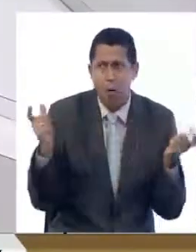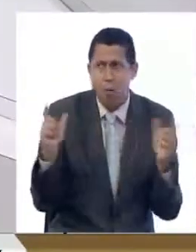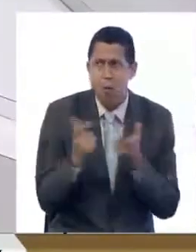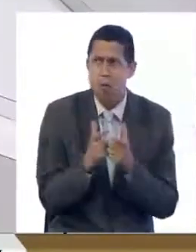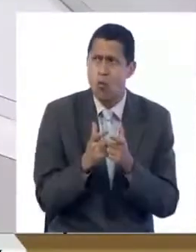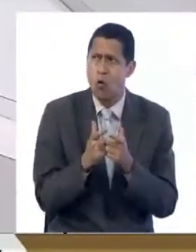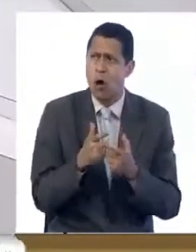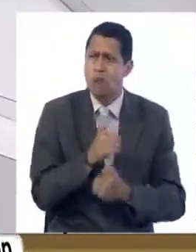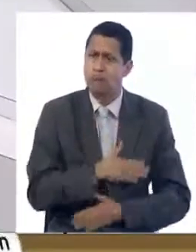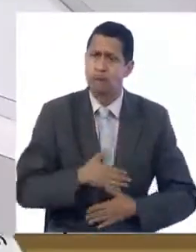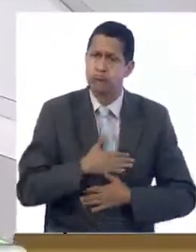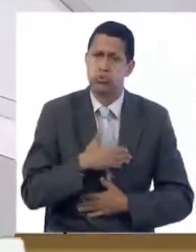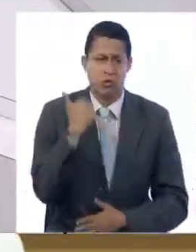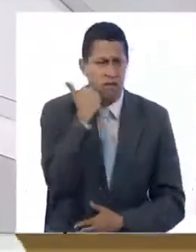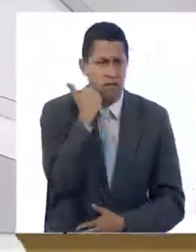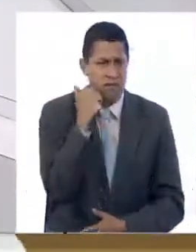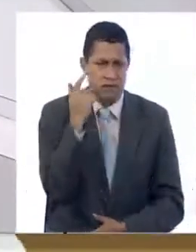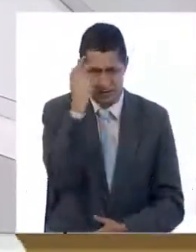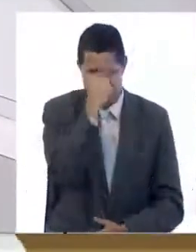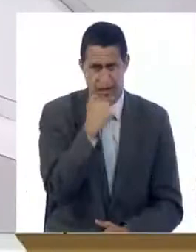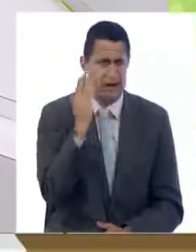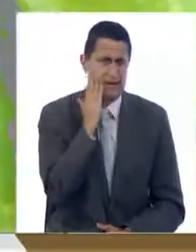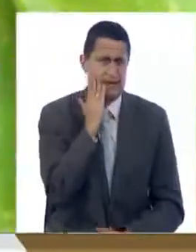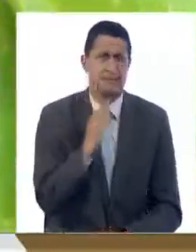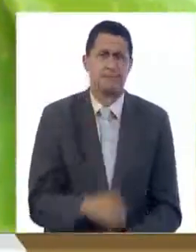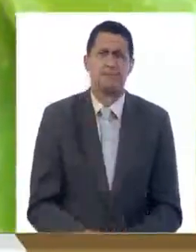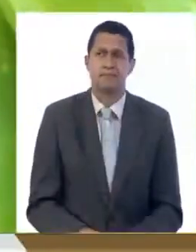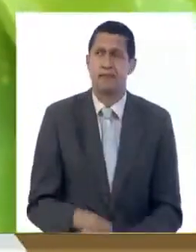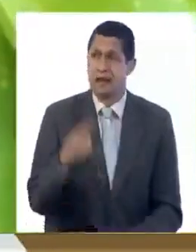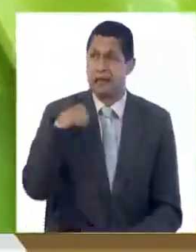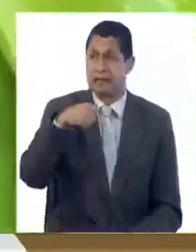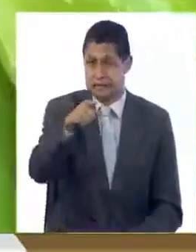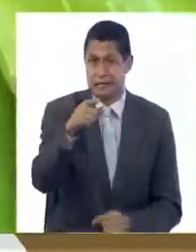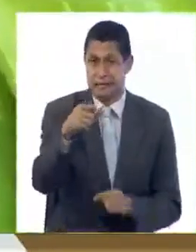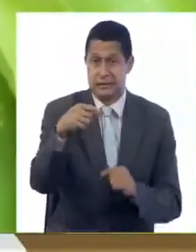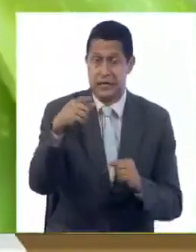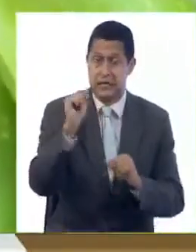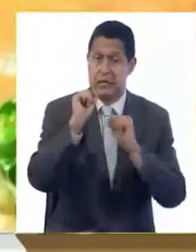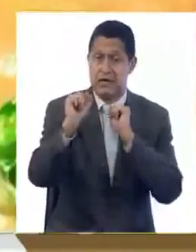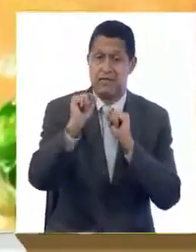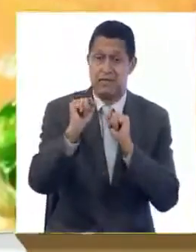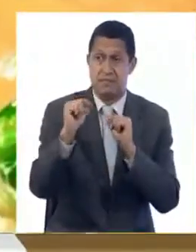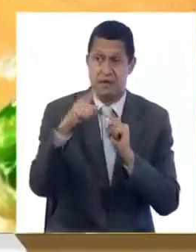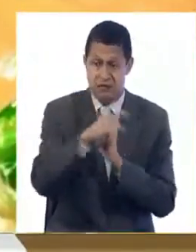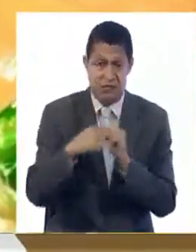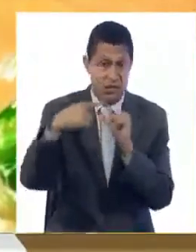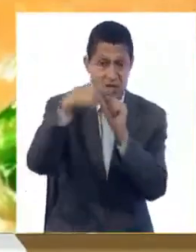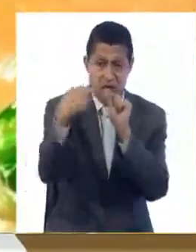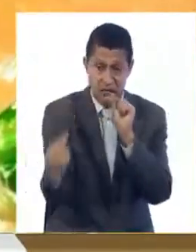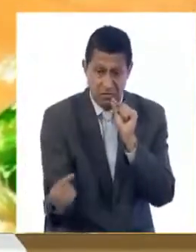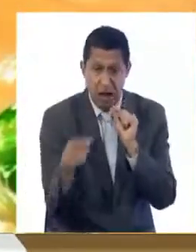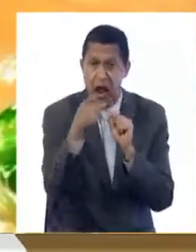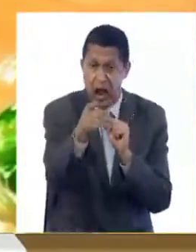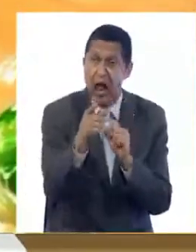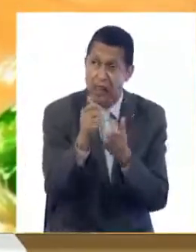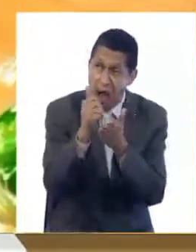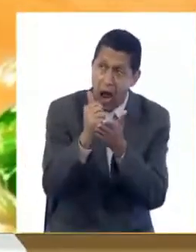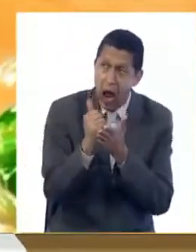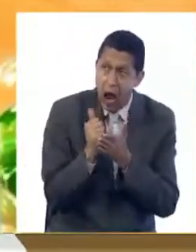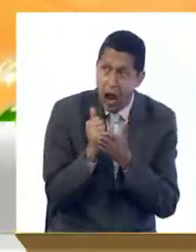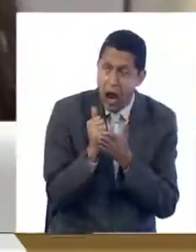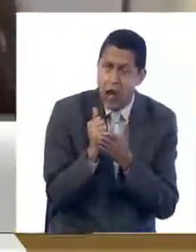y aliviar esta afección cutánea. Las propiedades antibacterianas del aloe vera ayudan a reducir